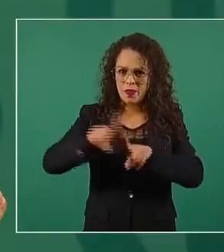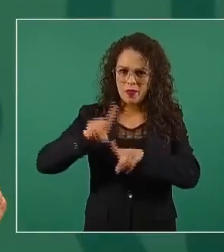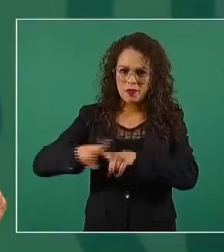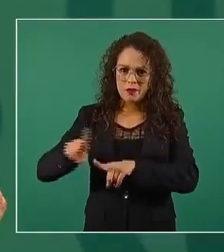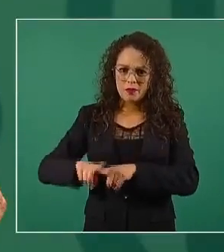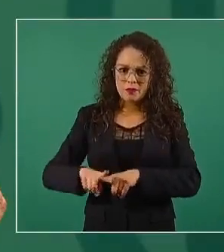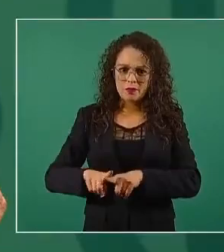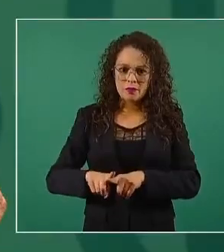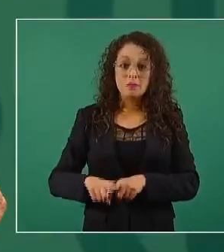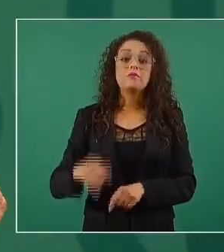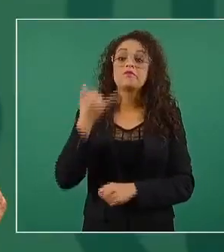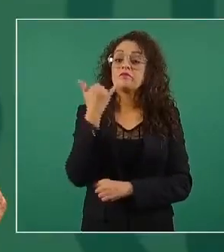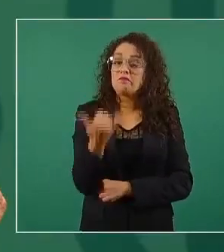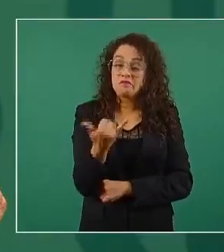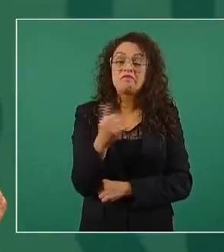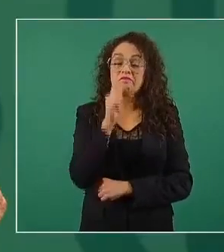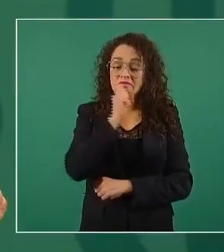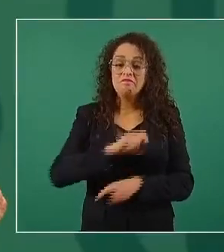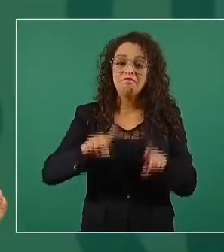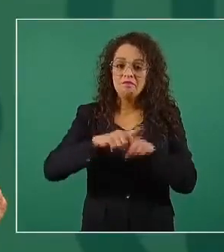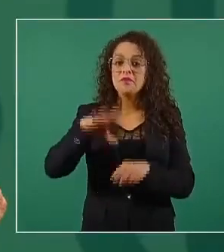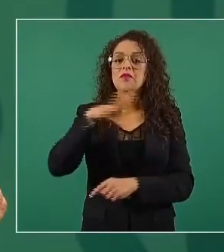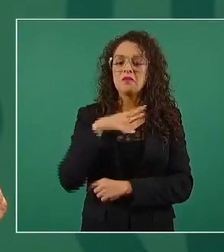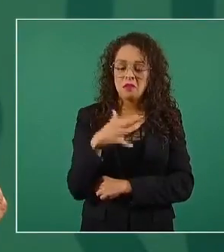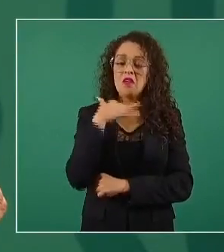Y había también corrupción, pero además